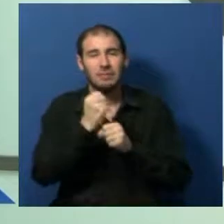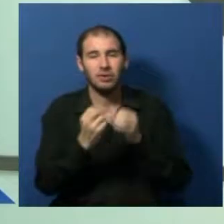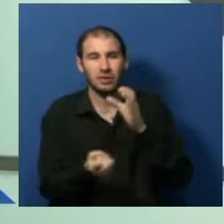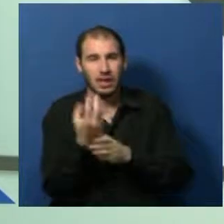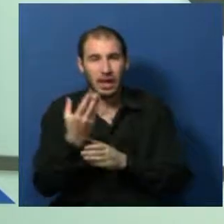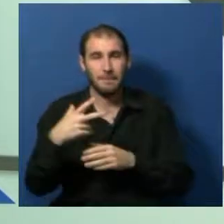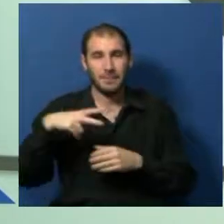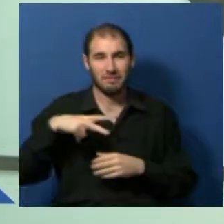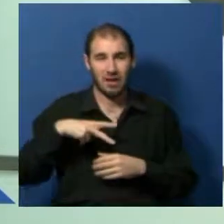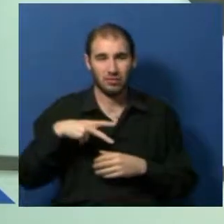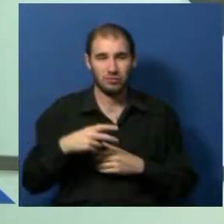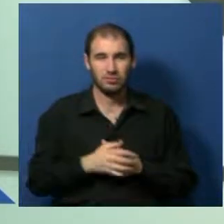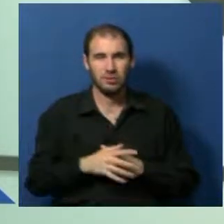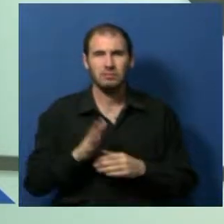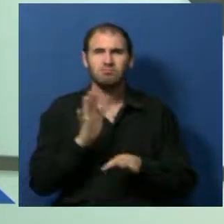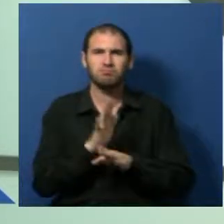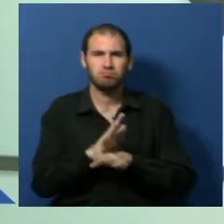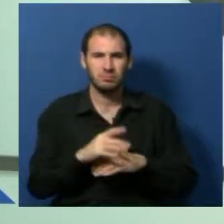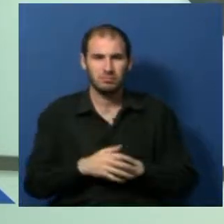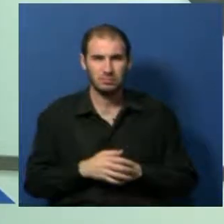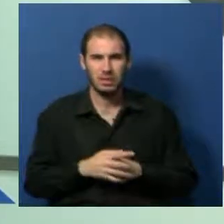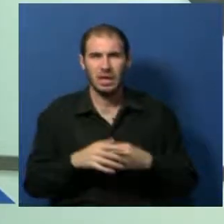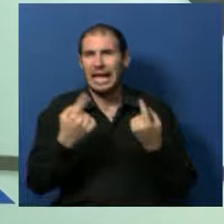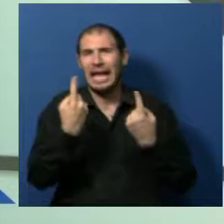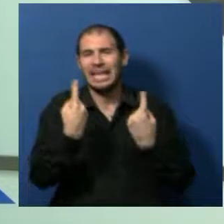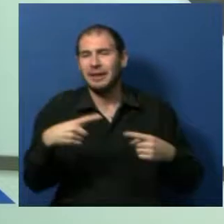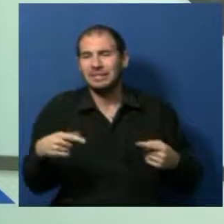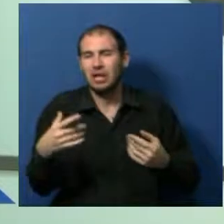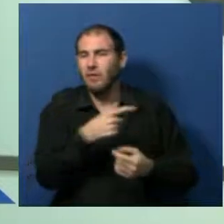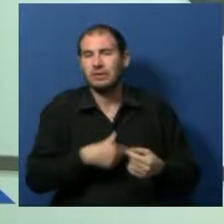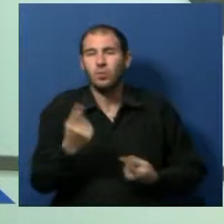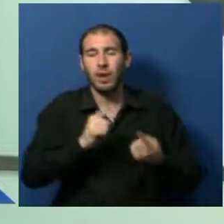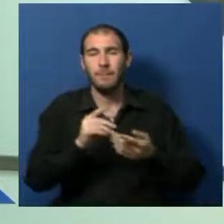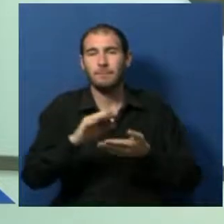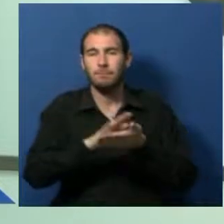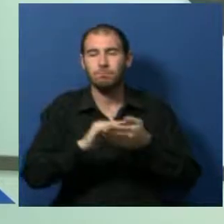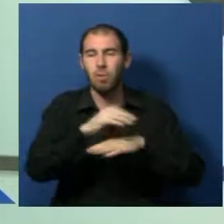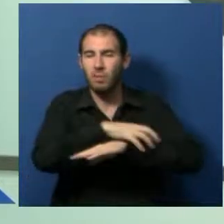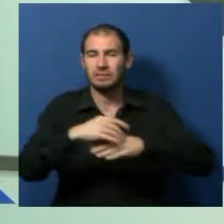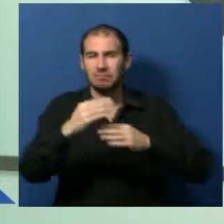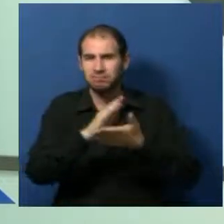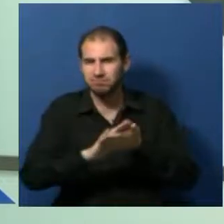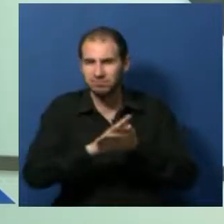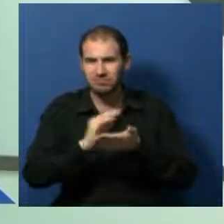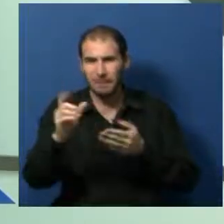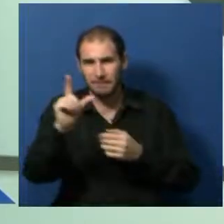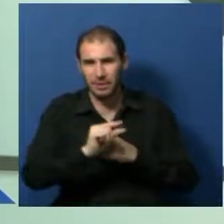empleo privado. En este sentido, ¿qué herramientas tiene el gobierno para paliar la pobreza, para generar empleo